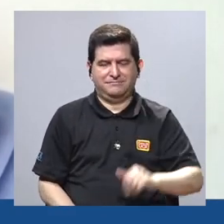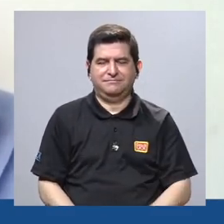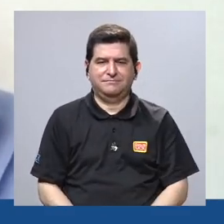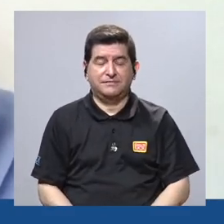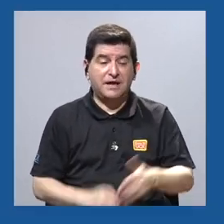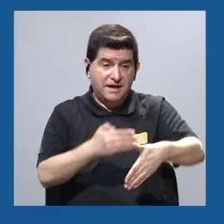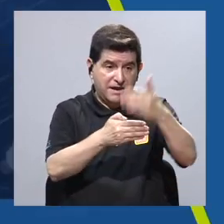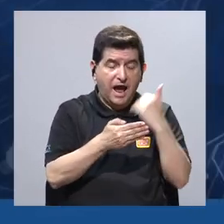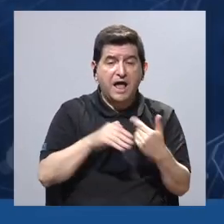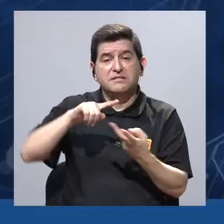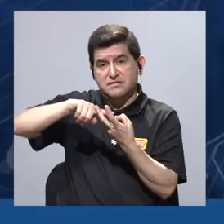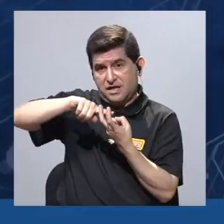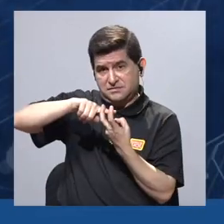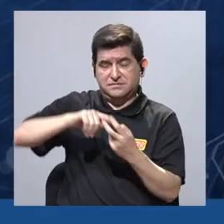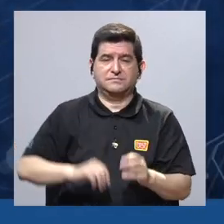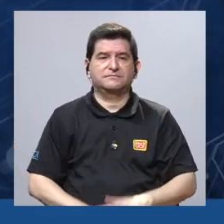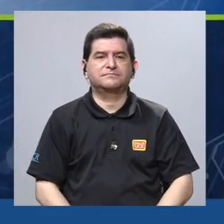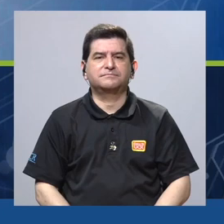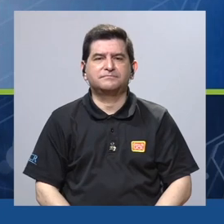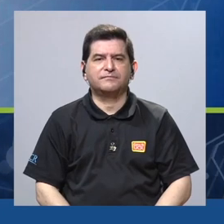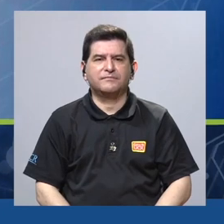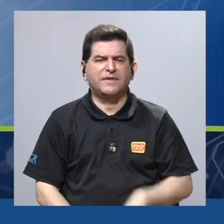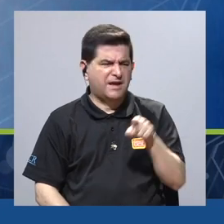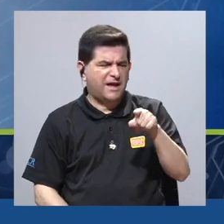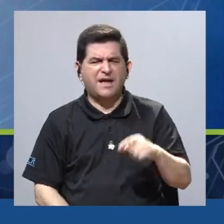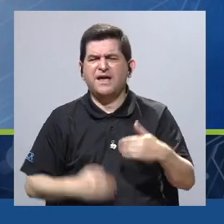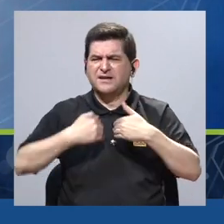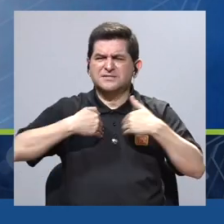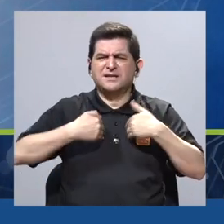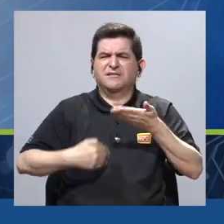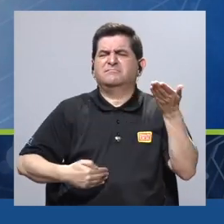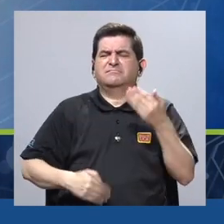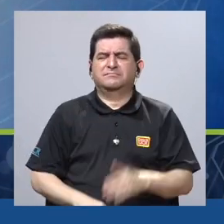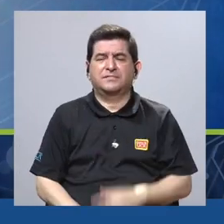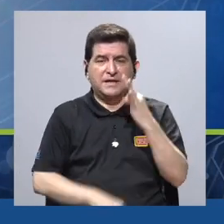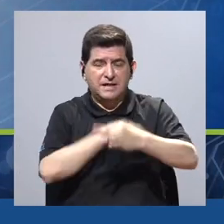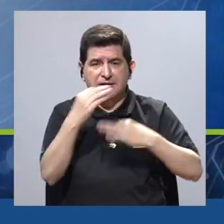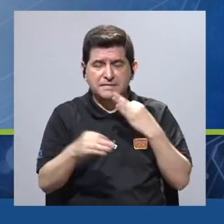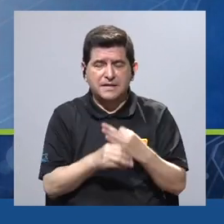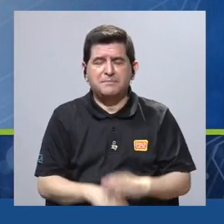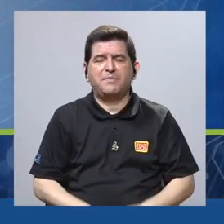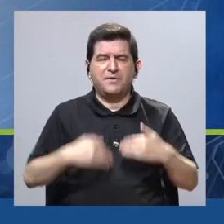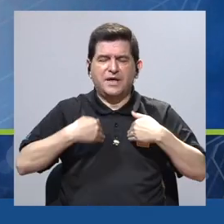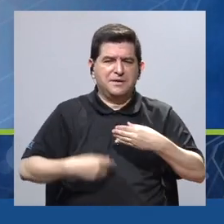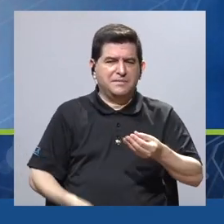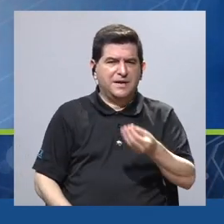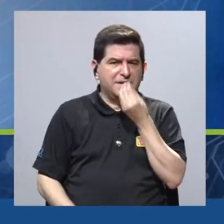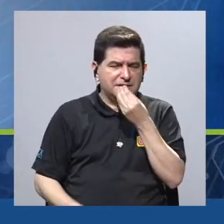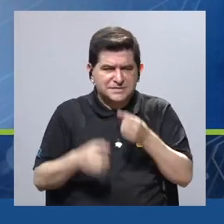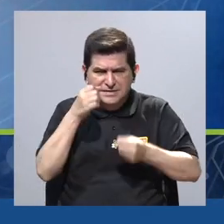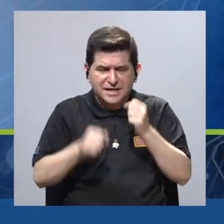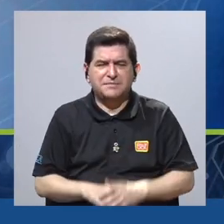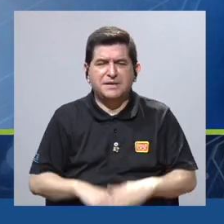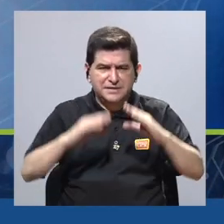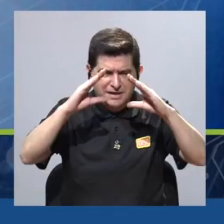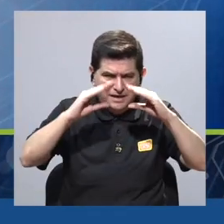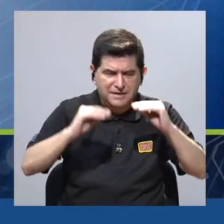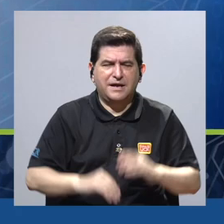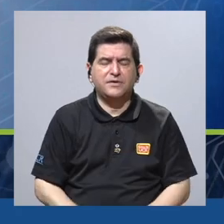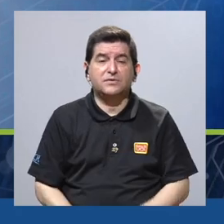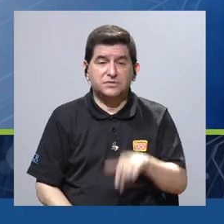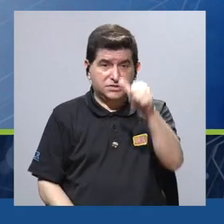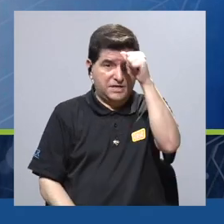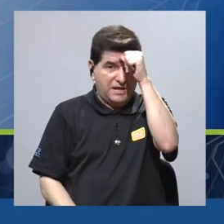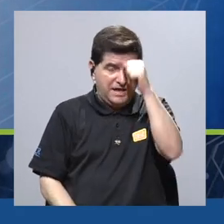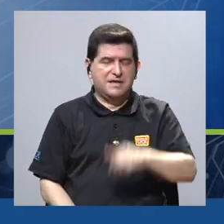del murciélago. Bien, la civeta es una especie de mamífero nocturno que puede encontrarse en India, el sur de China